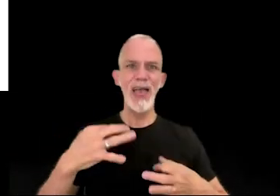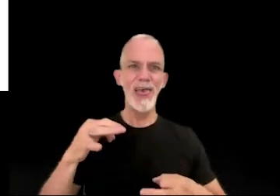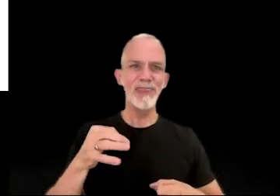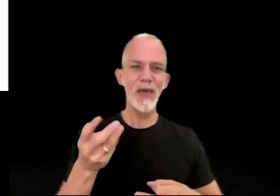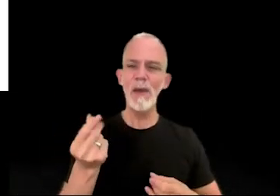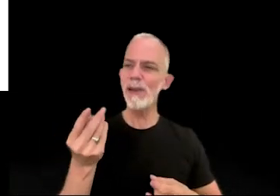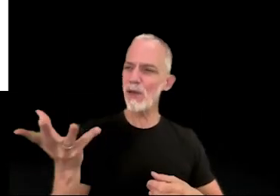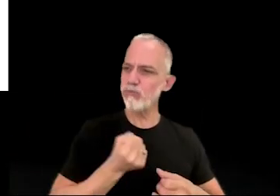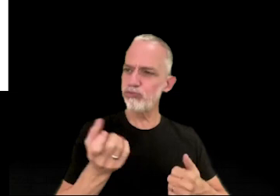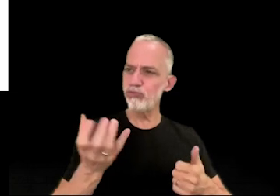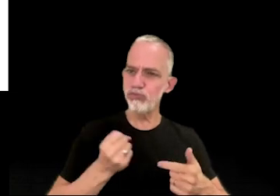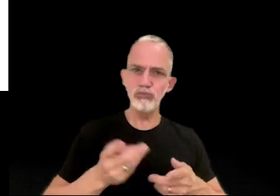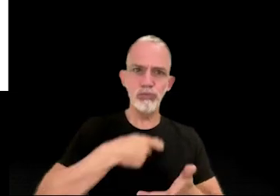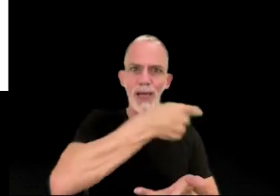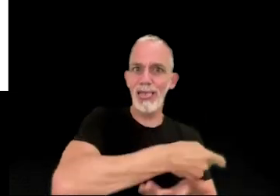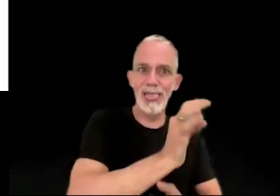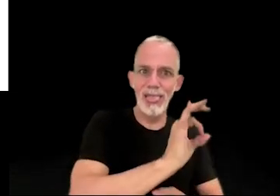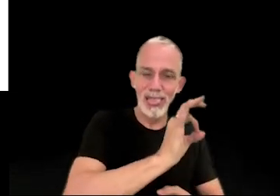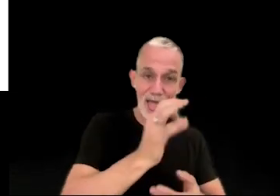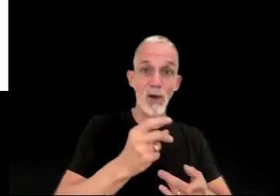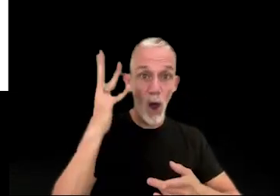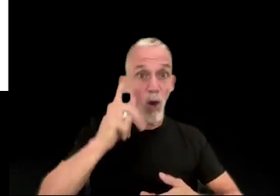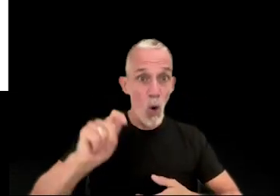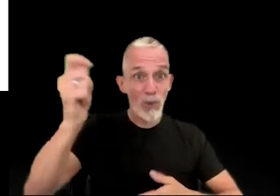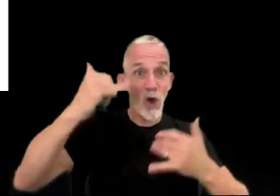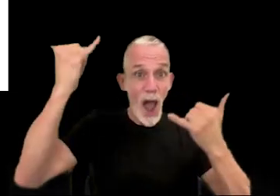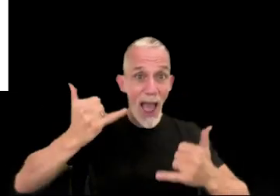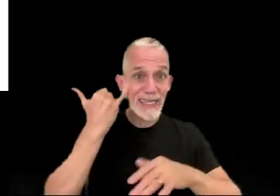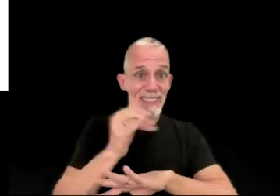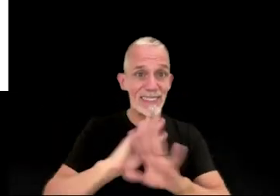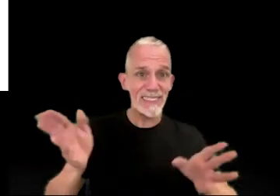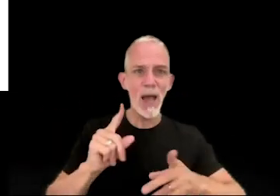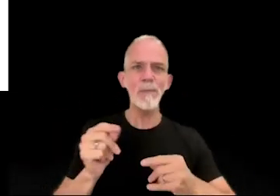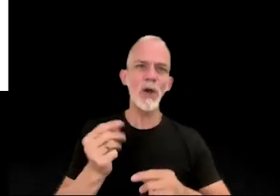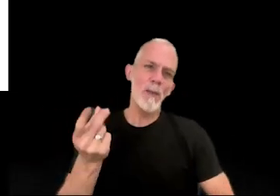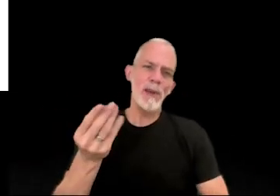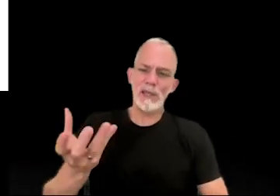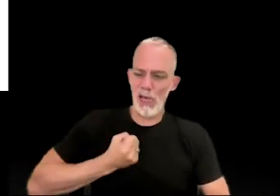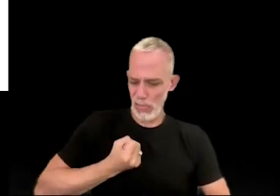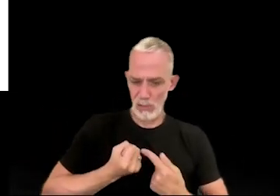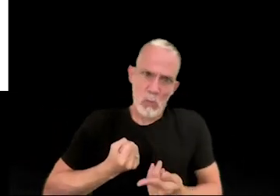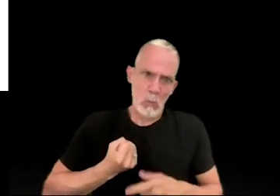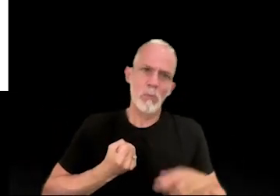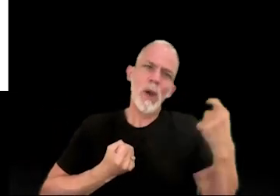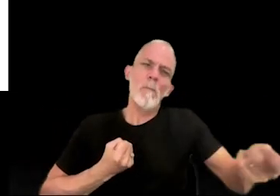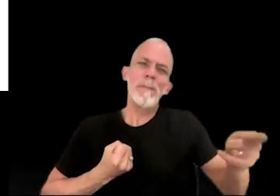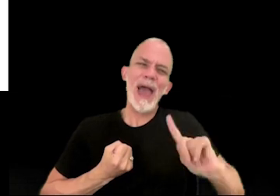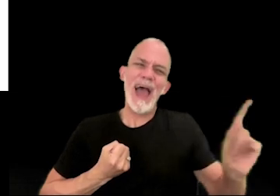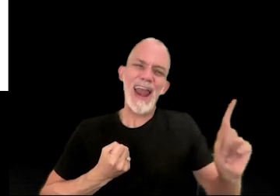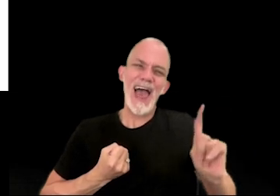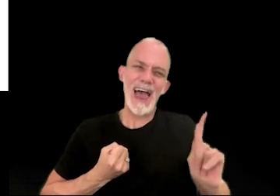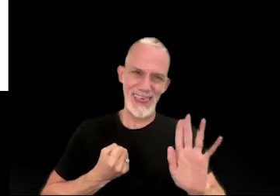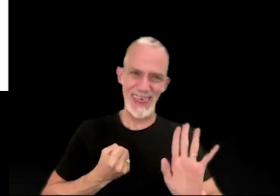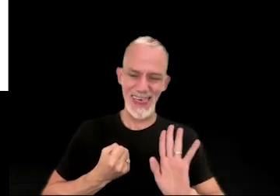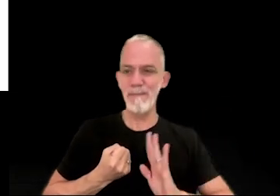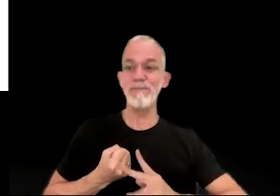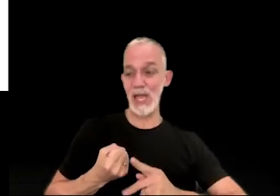un procesamiento firme y una causa elevada a juicio oral por apropiación indebida de esas obligaciones,